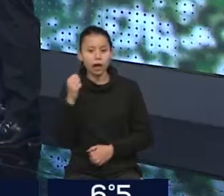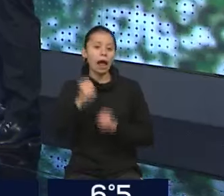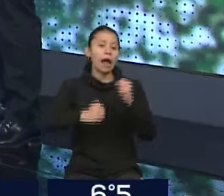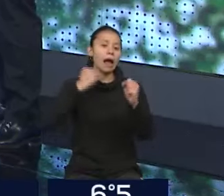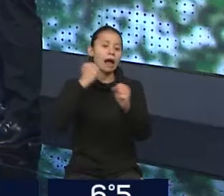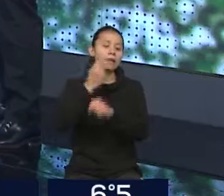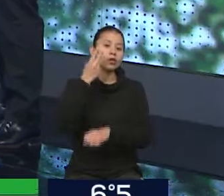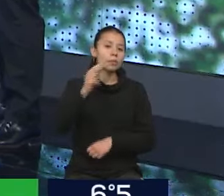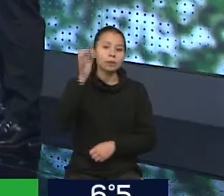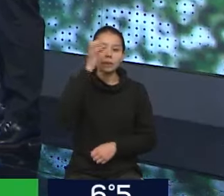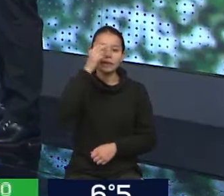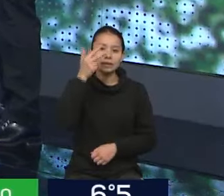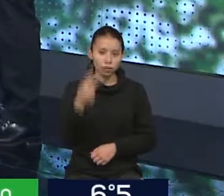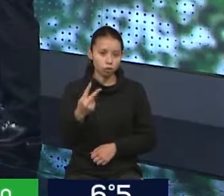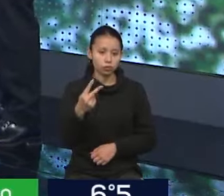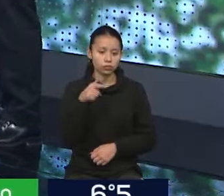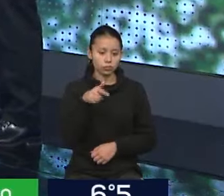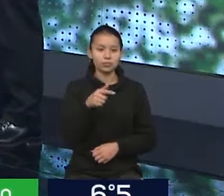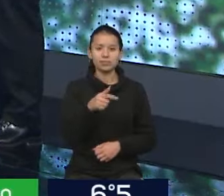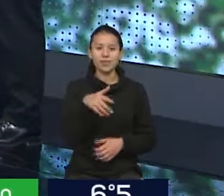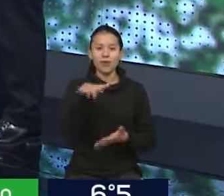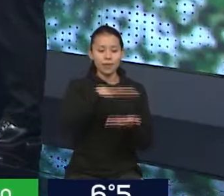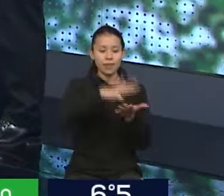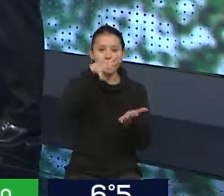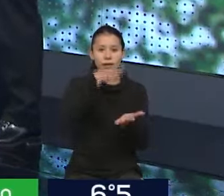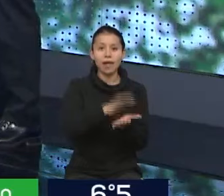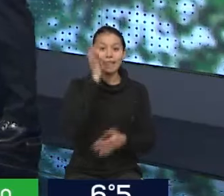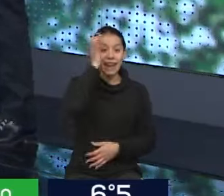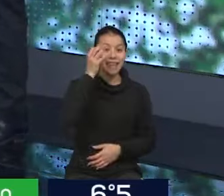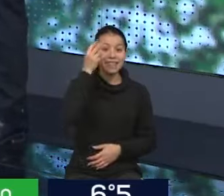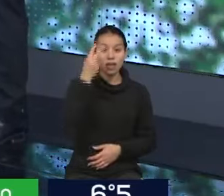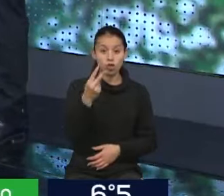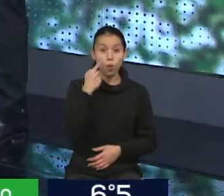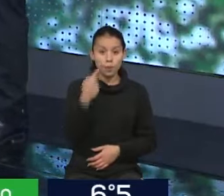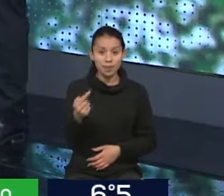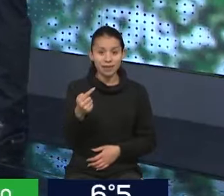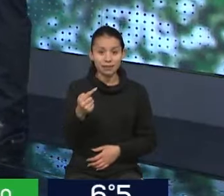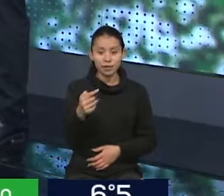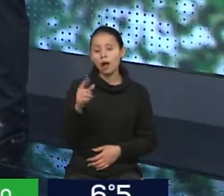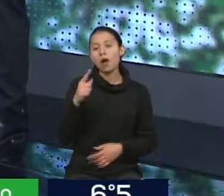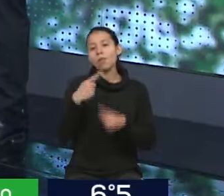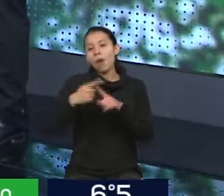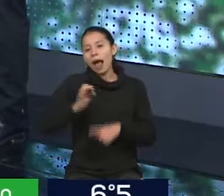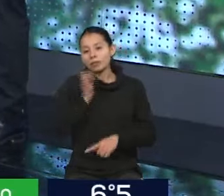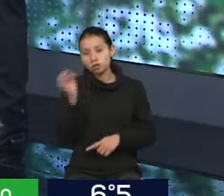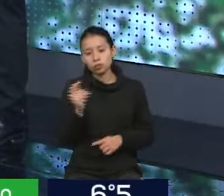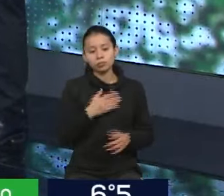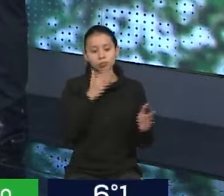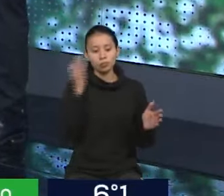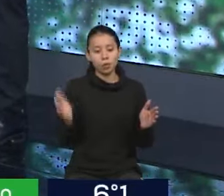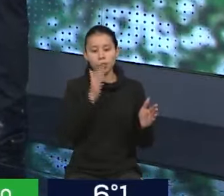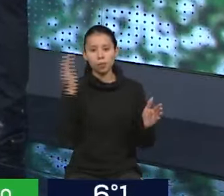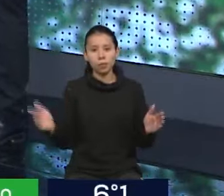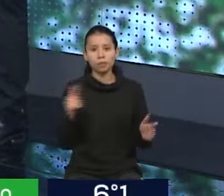las hectáreas afectadas. 32.000 hectáreas afectadas más o menos. Por año. Por año, hubo algunos